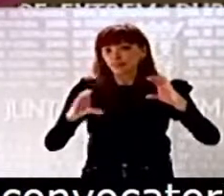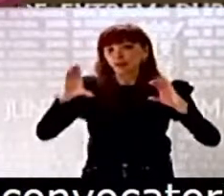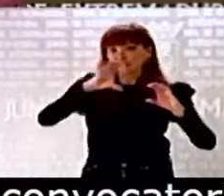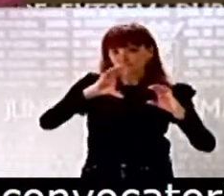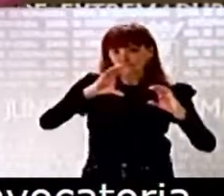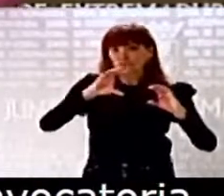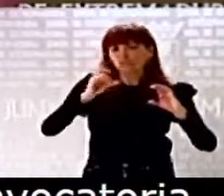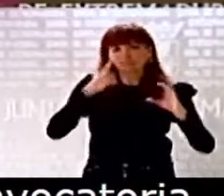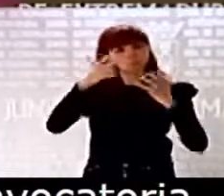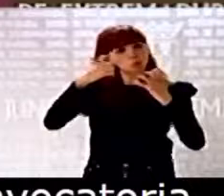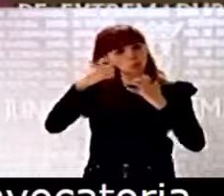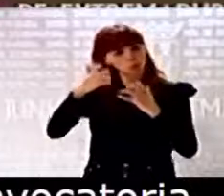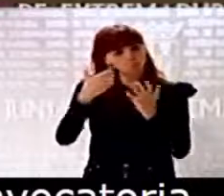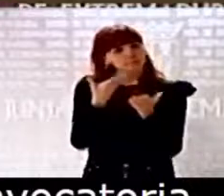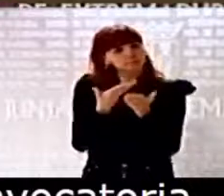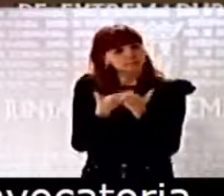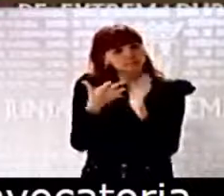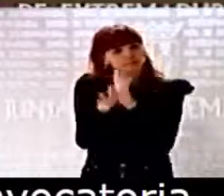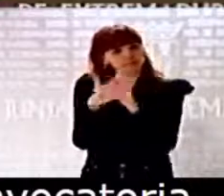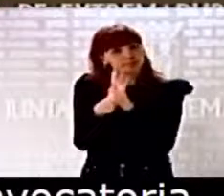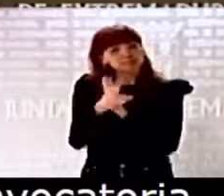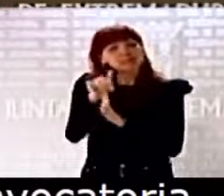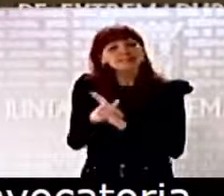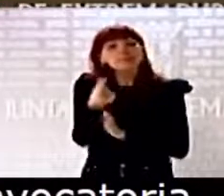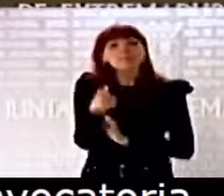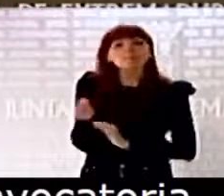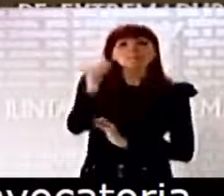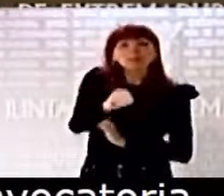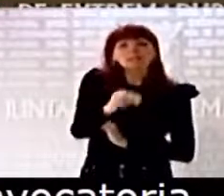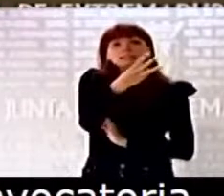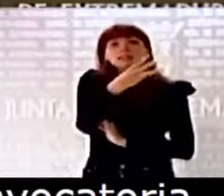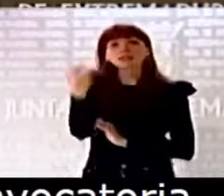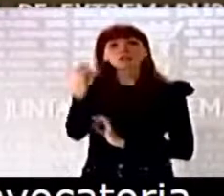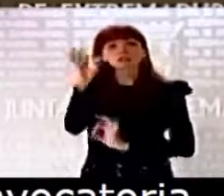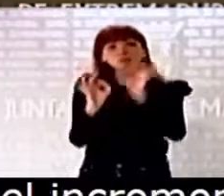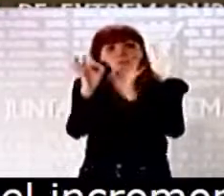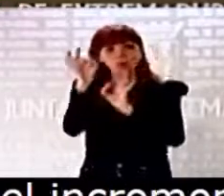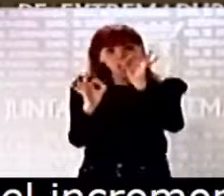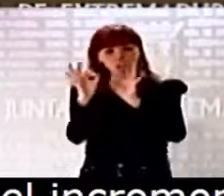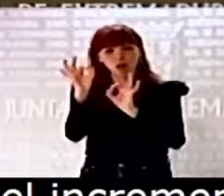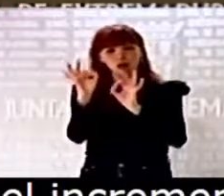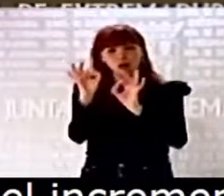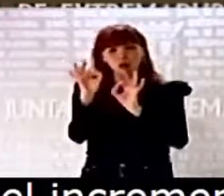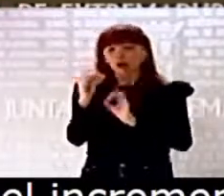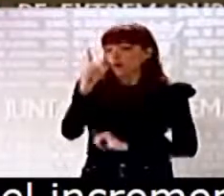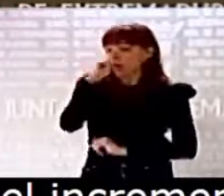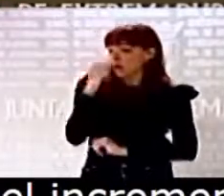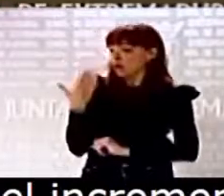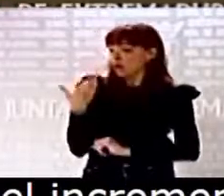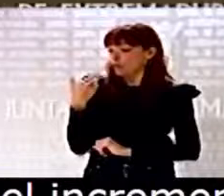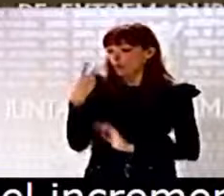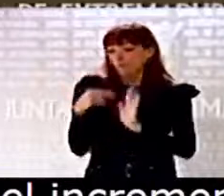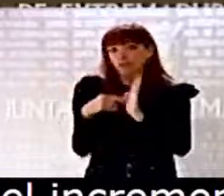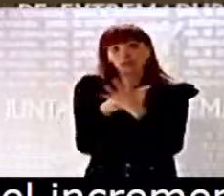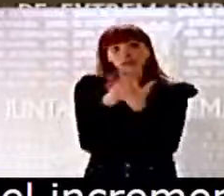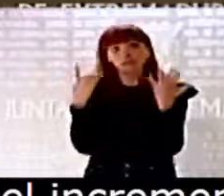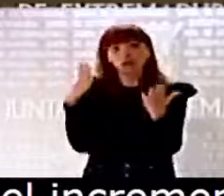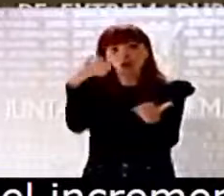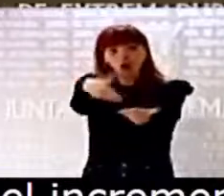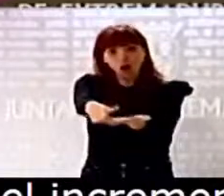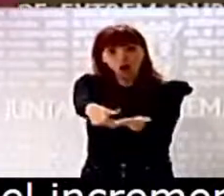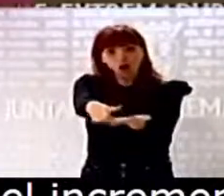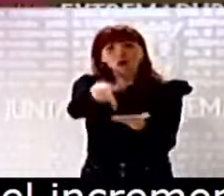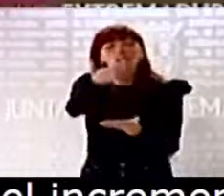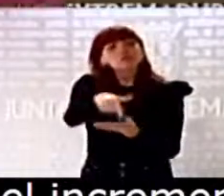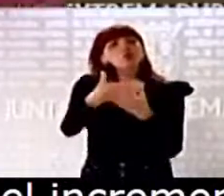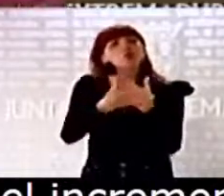muy reseñable destacar el incremento del 300% desde el año 2016 en el que está